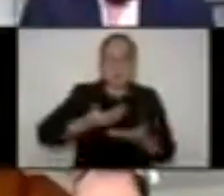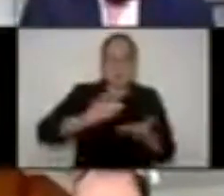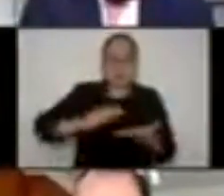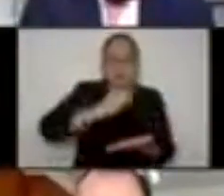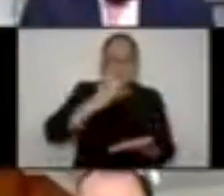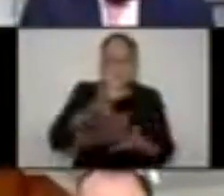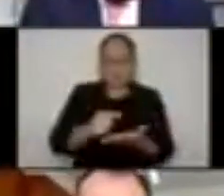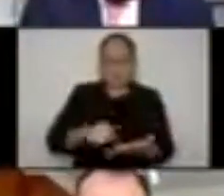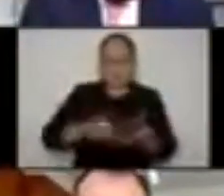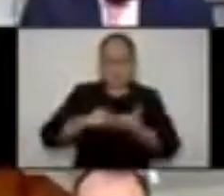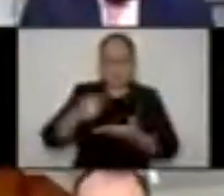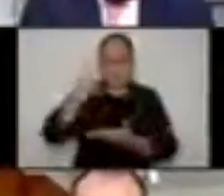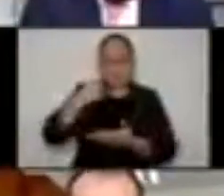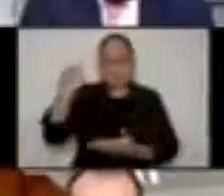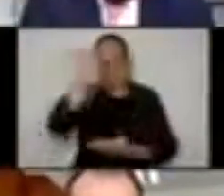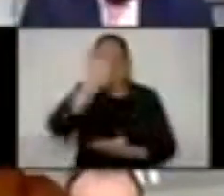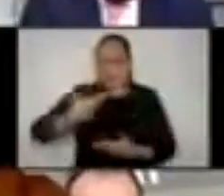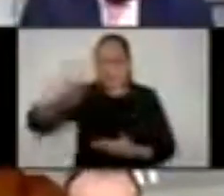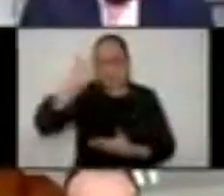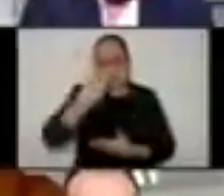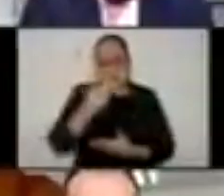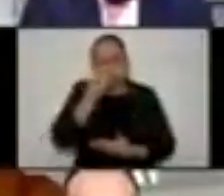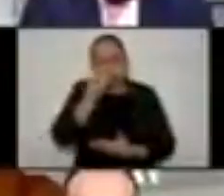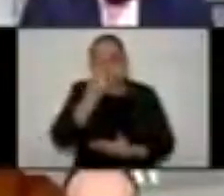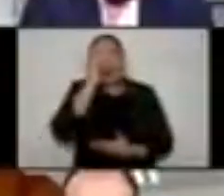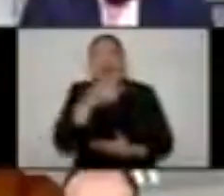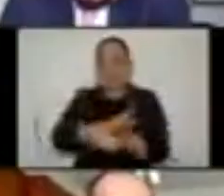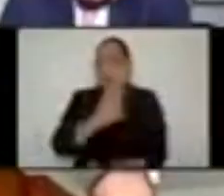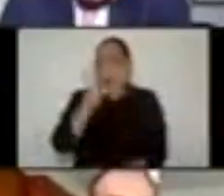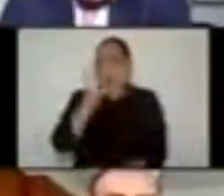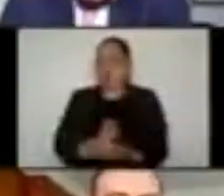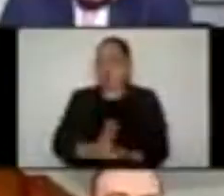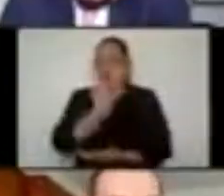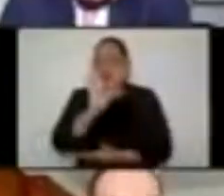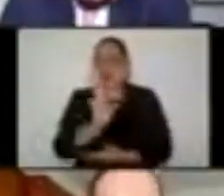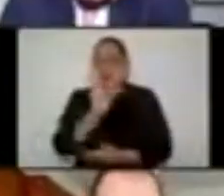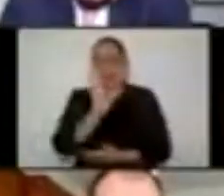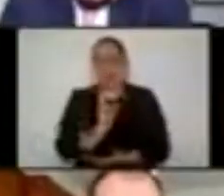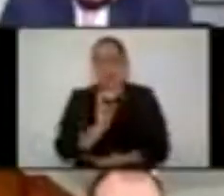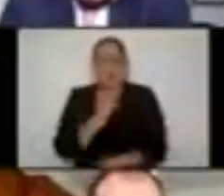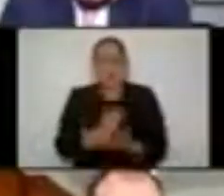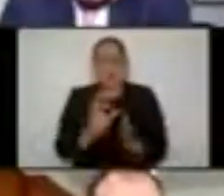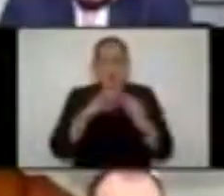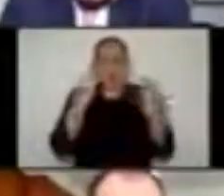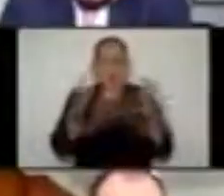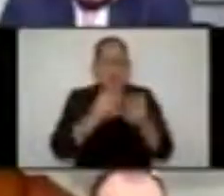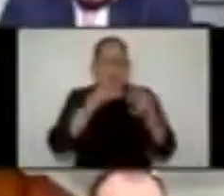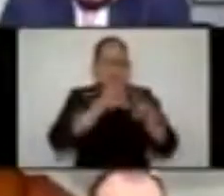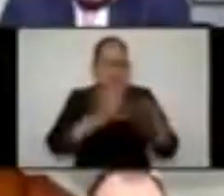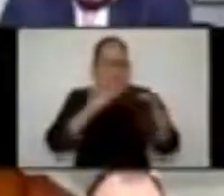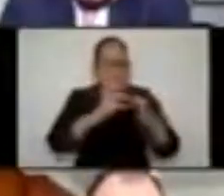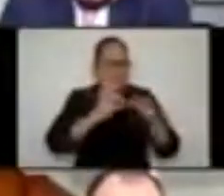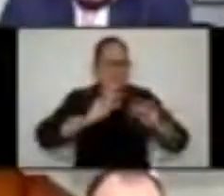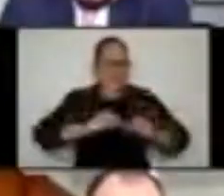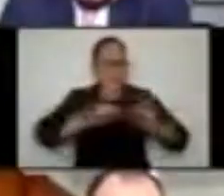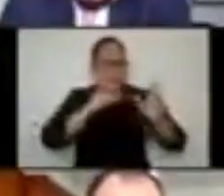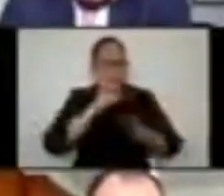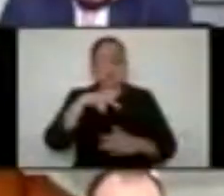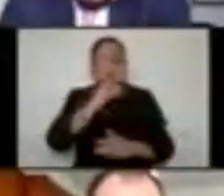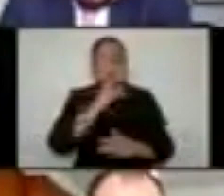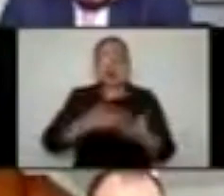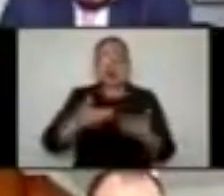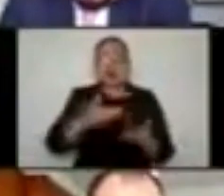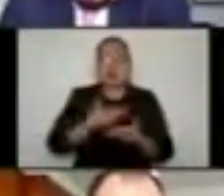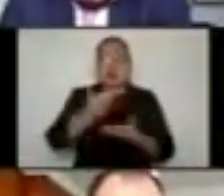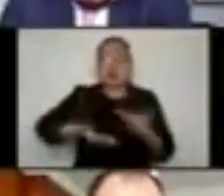a su voto concurrente en el proyecto a su cargo, el magistrado presidente de la sala, Rubén Jesús Lara Patrón, razonó